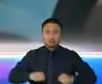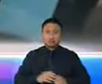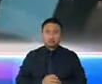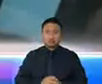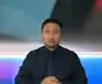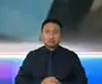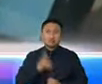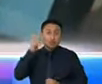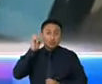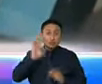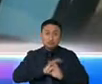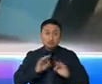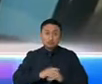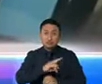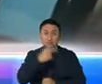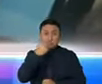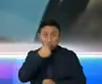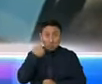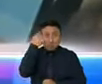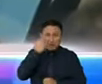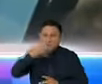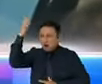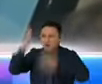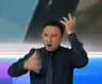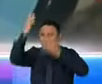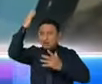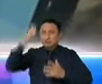lo que dijo, la molestia era evidente.